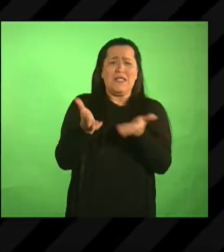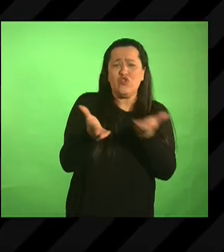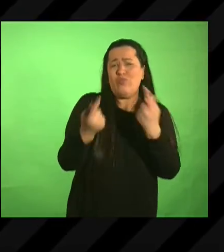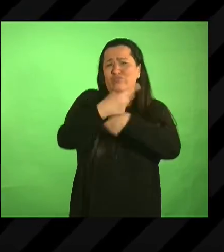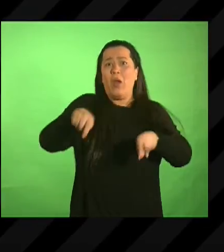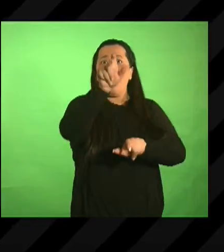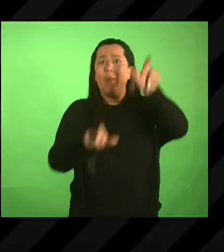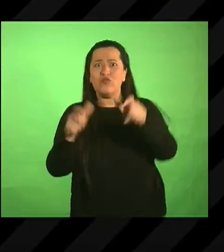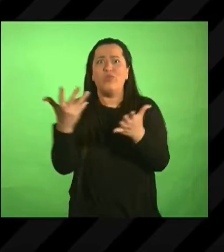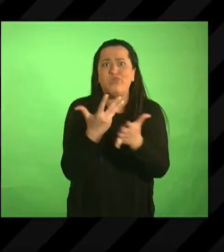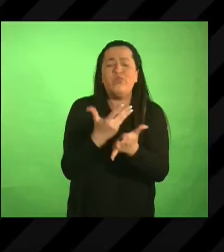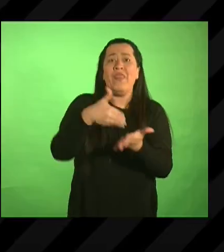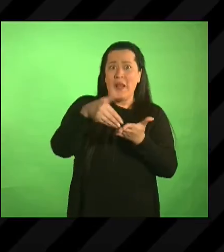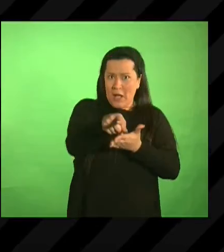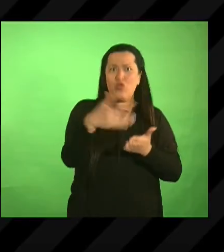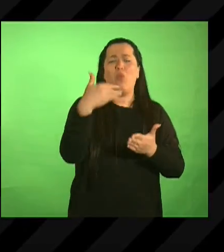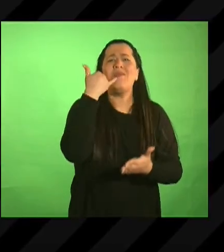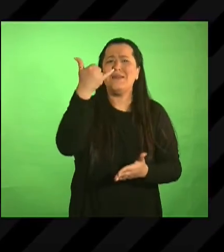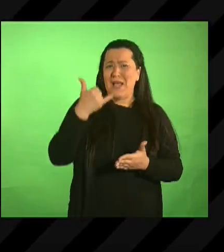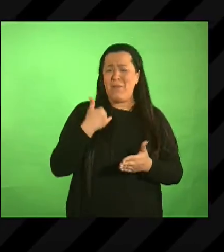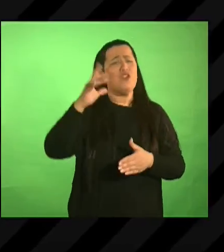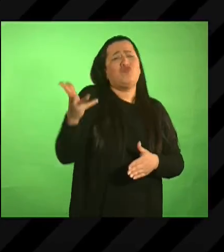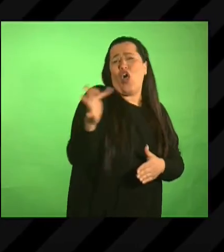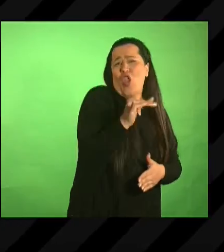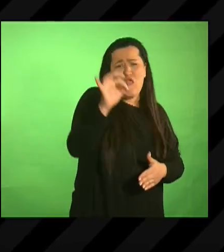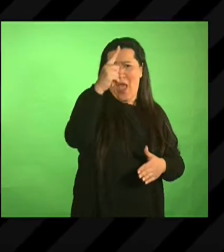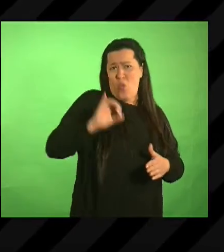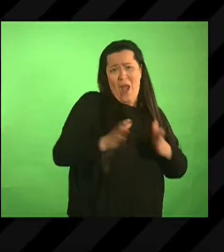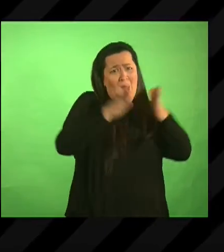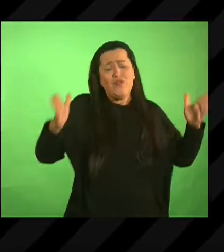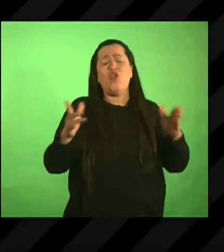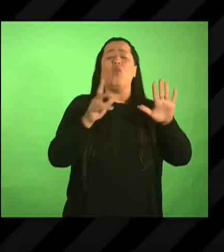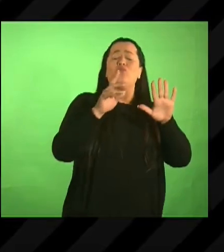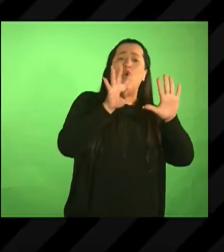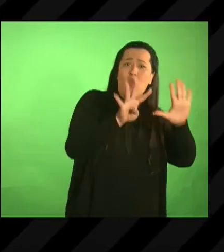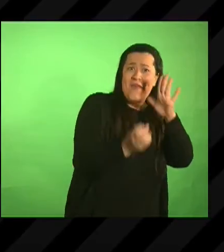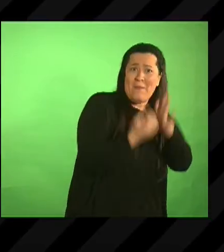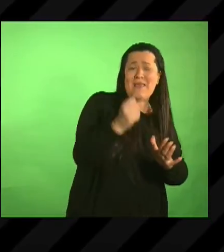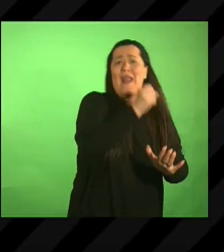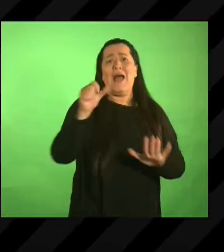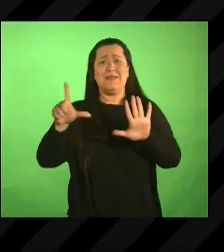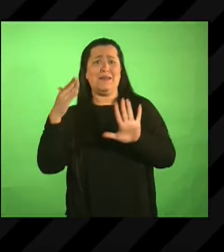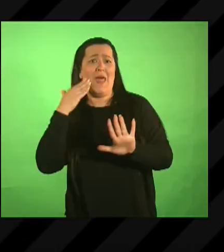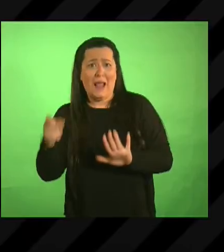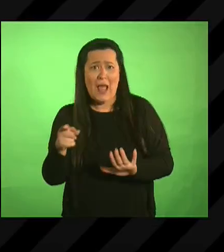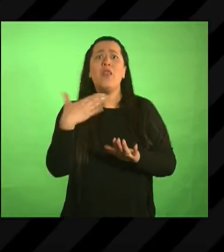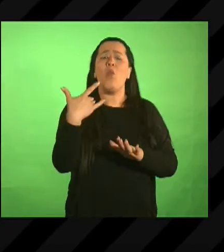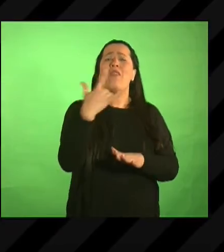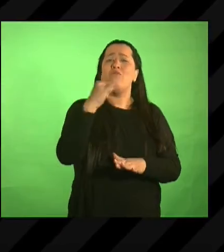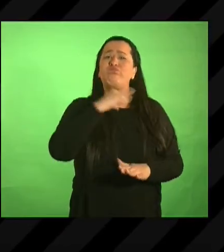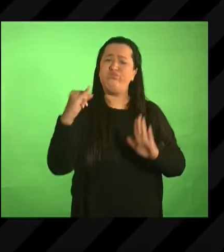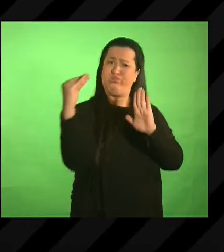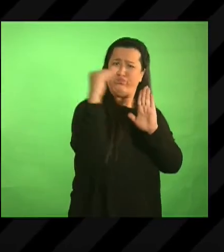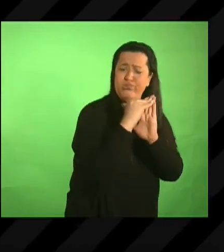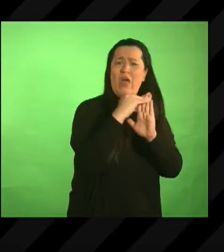personas víctimas de discriminación. Podés llamar todos los días del año entre las 9 y las 19 horas. Van a registrar tu denuncia, acompañarte